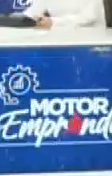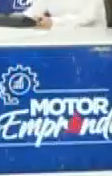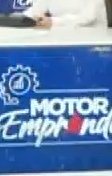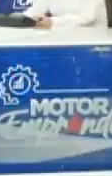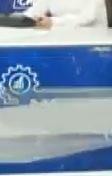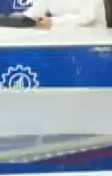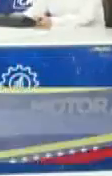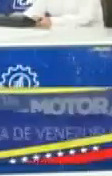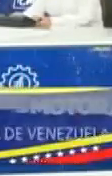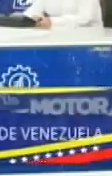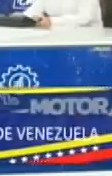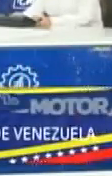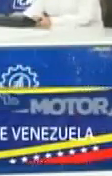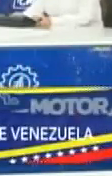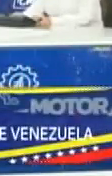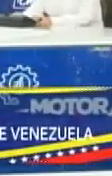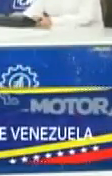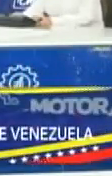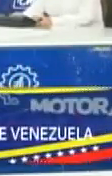Popular para el Comercio Nacional,